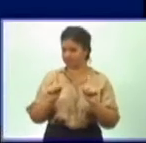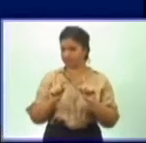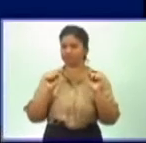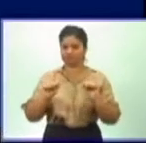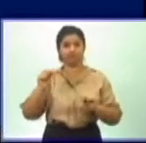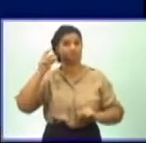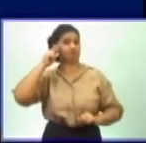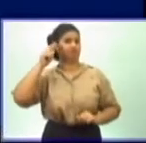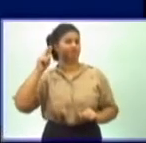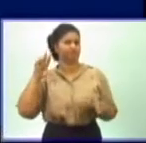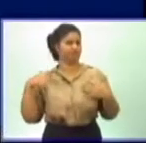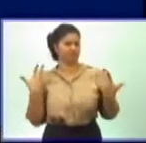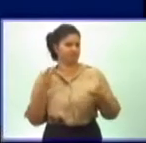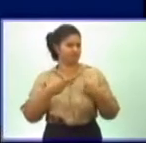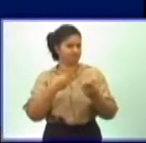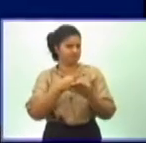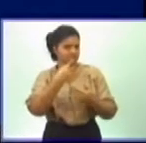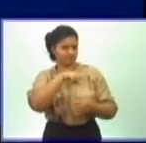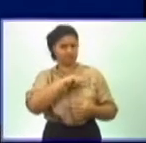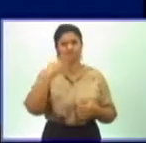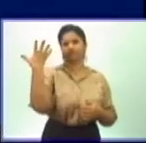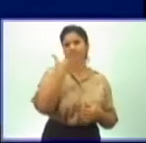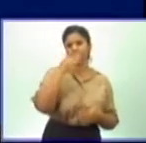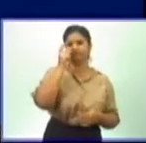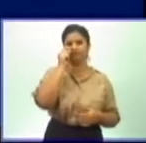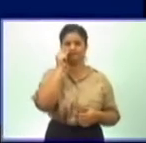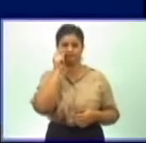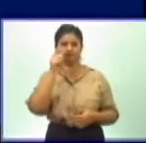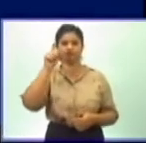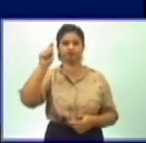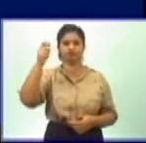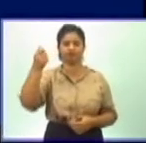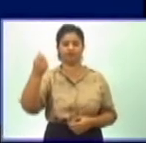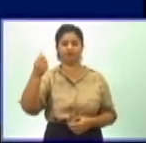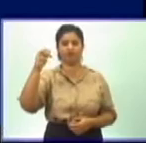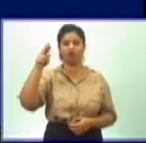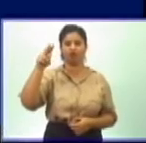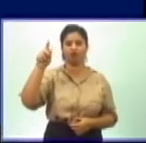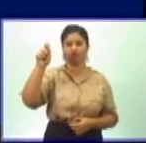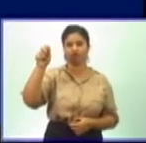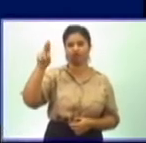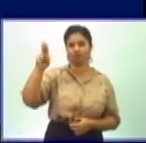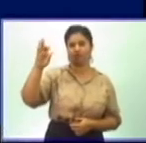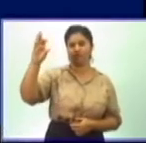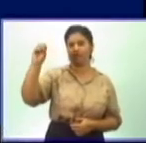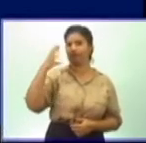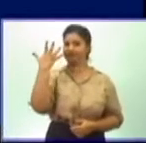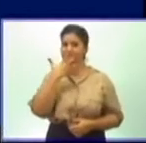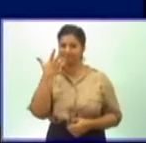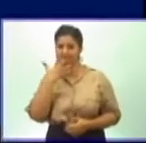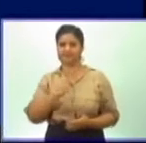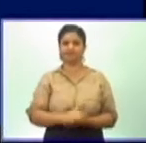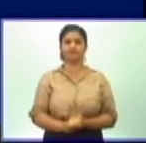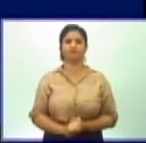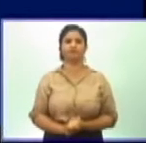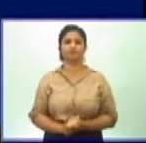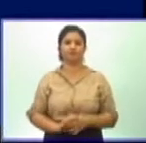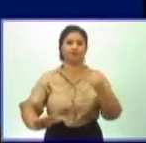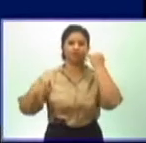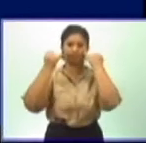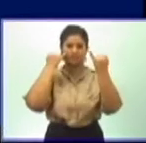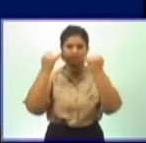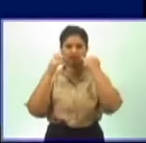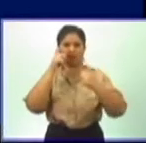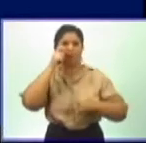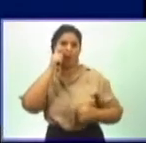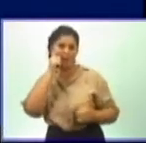es Tartufo? ¿Cómo son los personajes creados por Molière? ¿Cuál fue el interés de Molière al crear esta